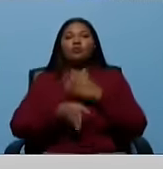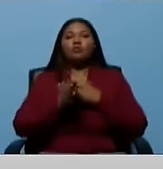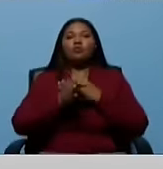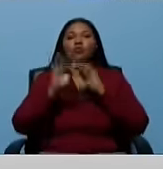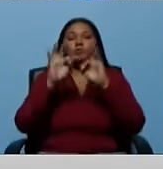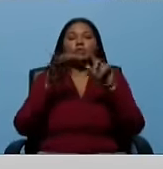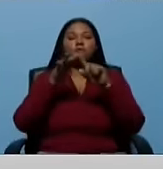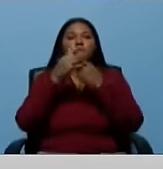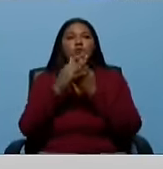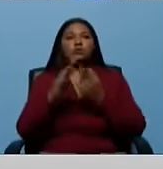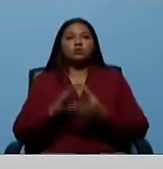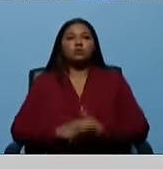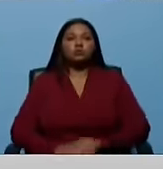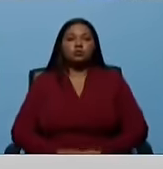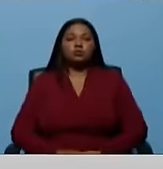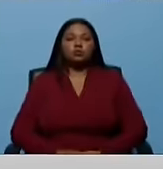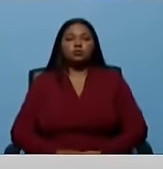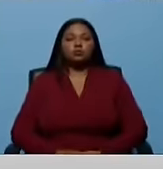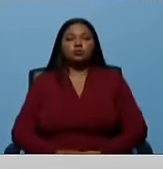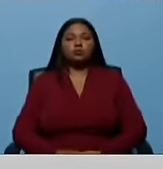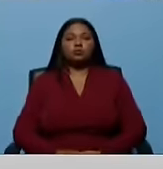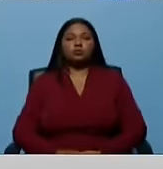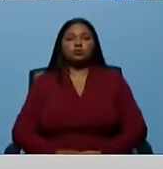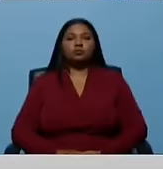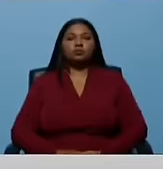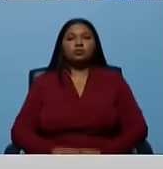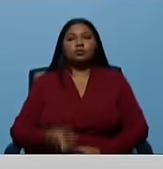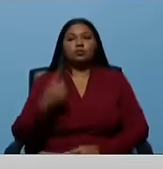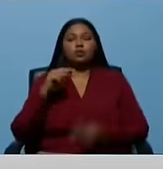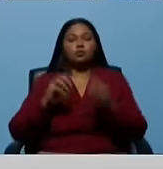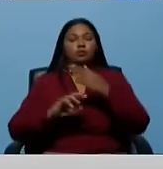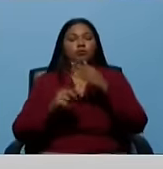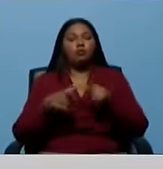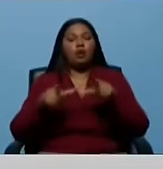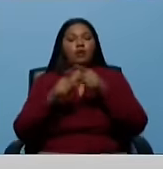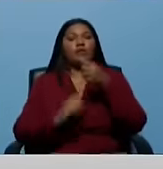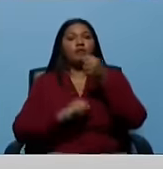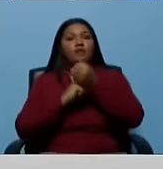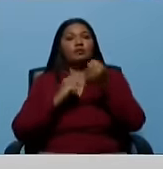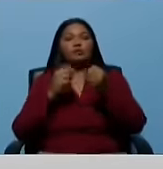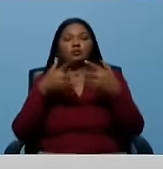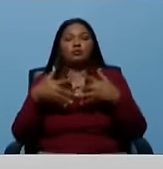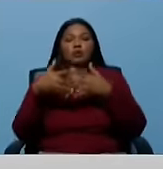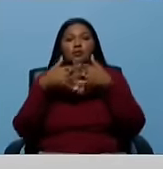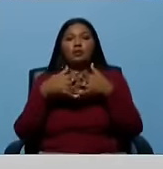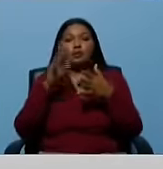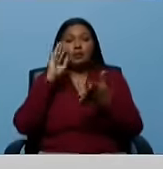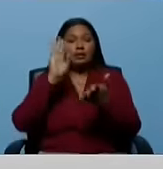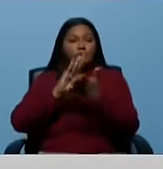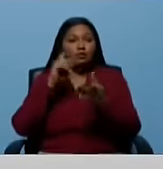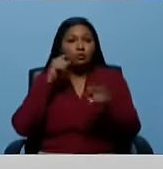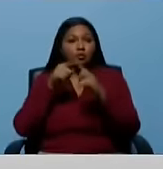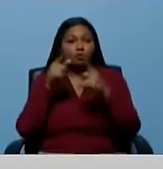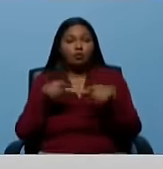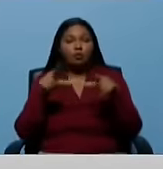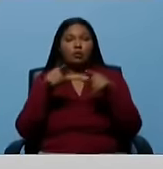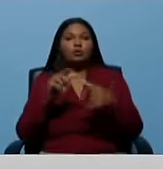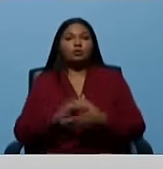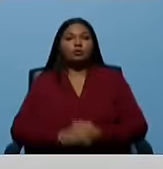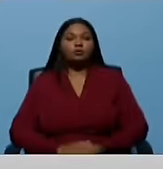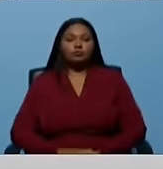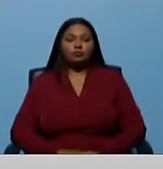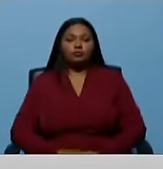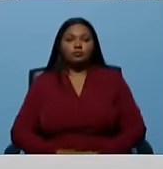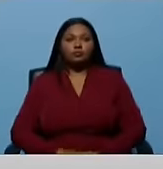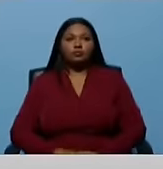todavía tiene tiene partes de una de bases militares norteamericanas porque lo consideran su centro de operaciones su centro de